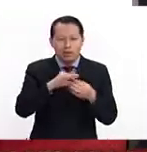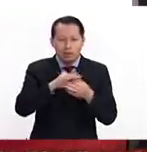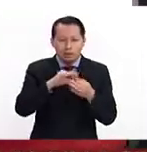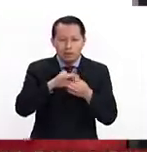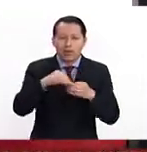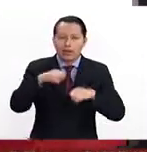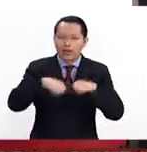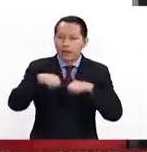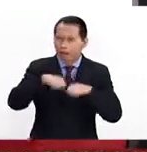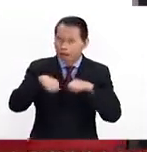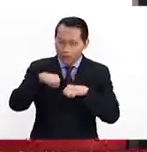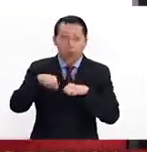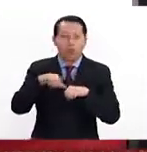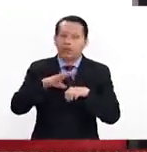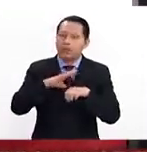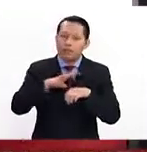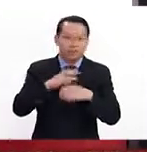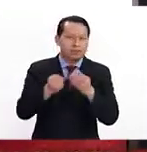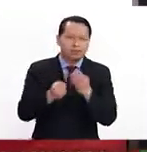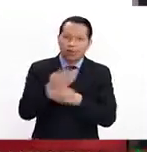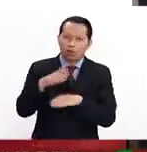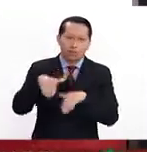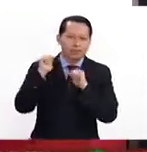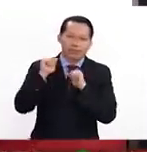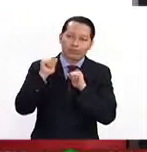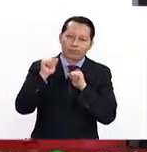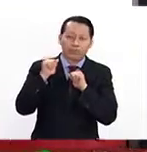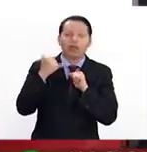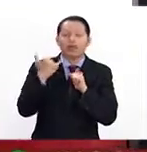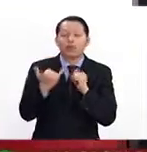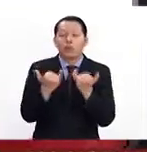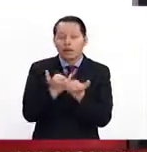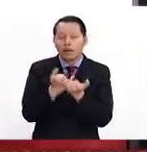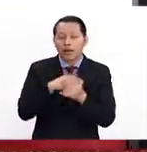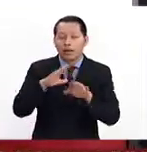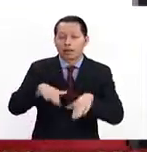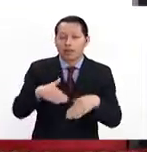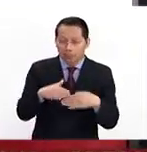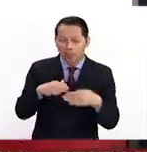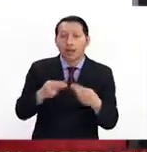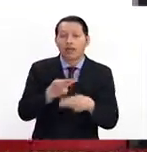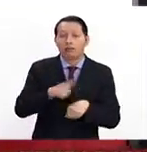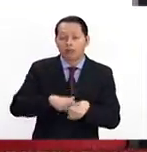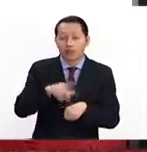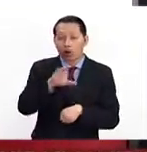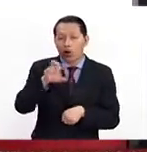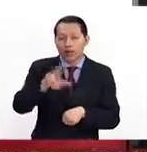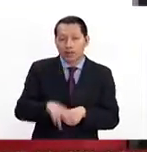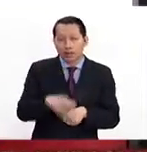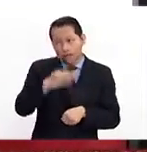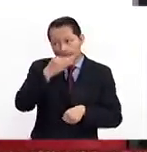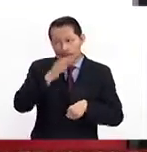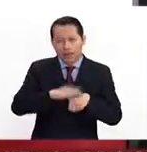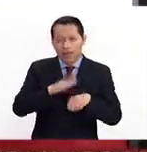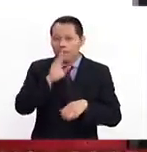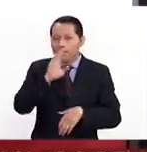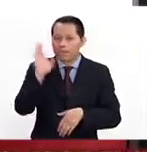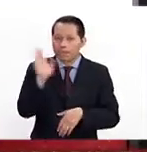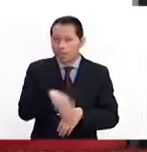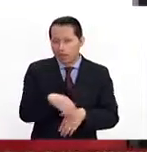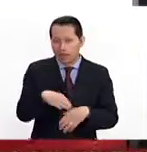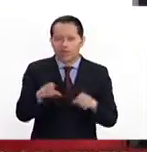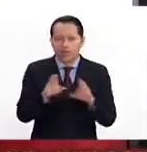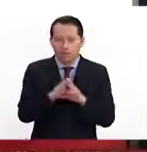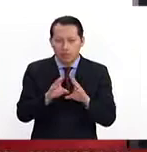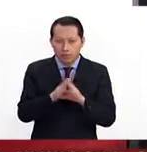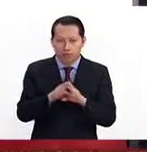a su embajador de forma definitiva, y vimos declaraciones en la Asamblea Nacional de Costa Rica también condenándolo como un golpe de Estado.